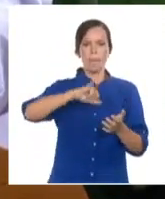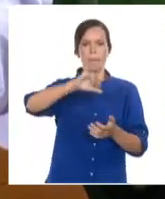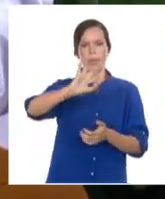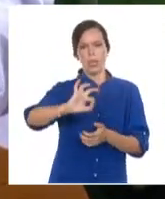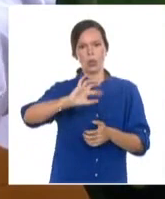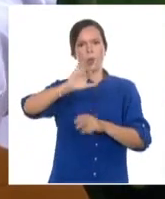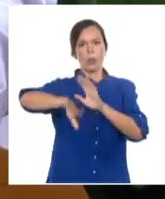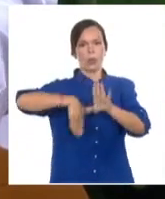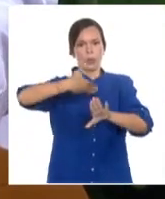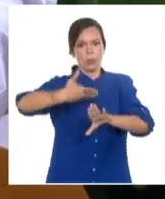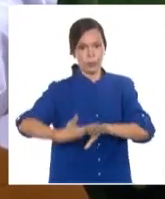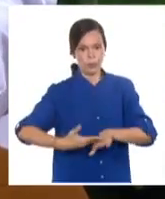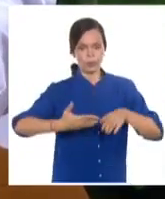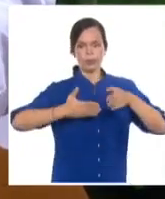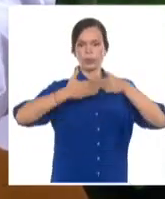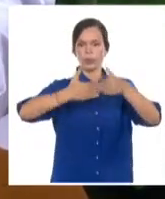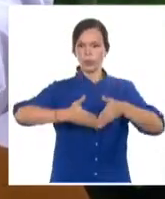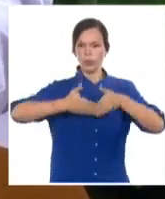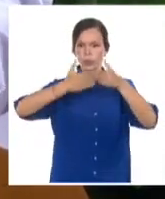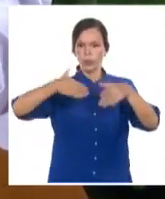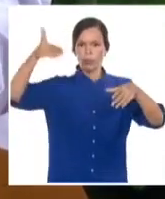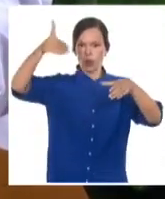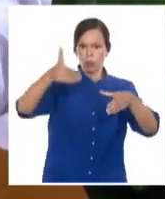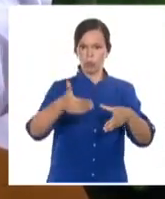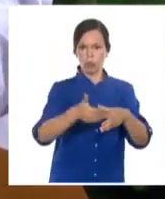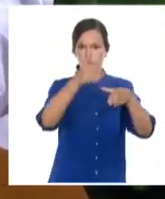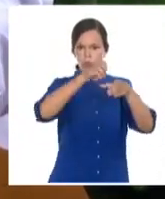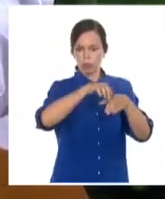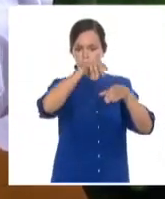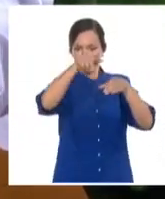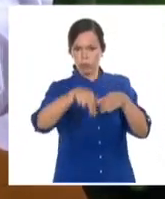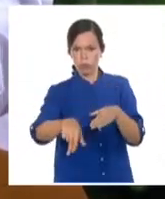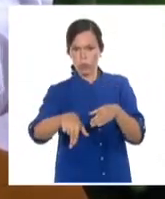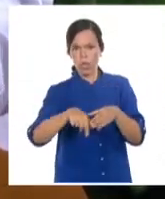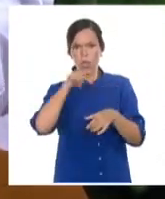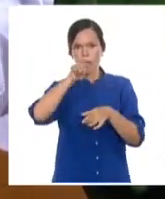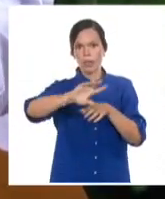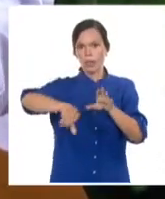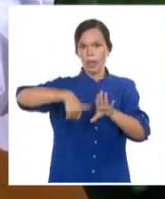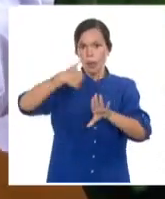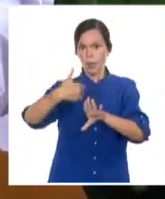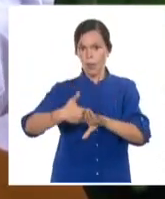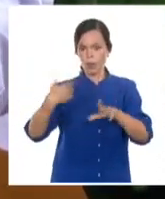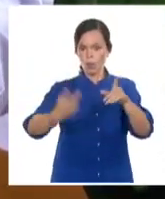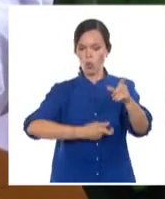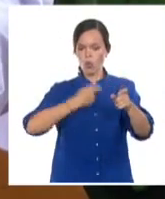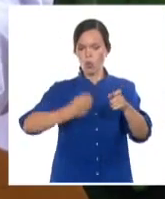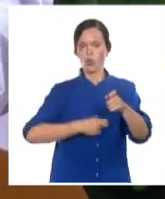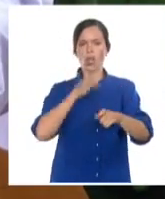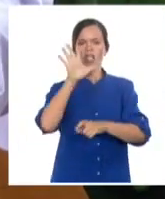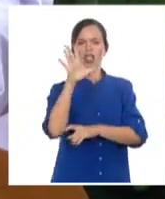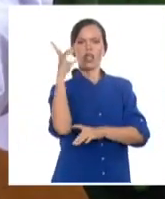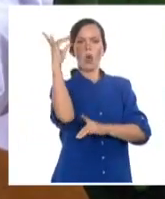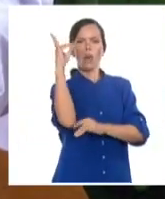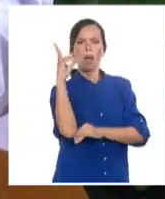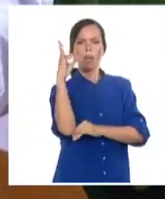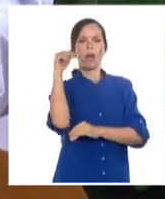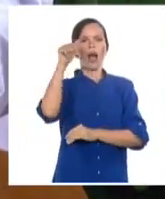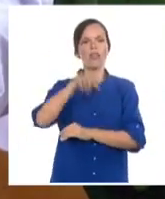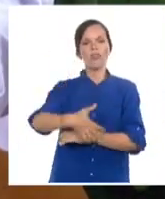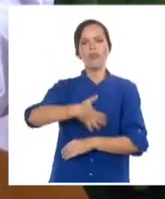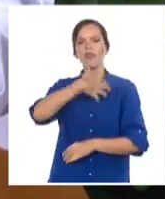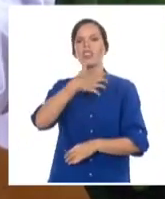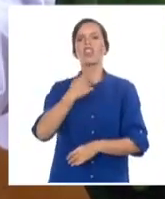dispersó la fuerza Rebelde fue Igualmente en el reencuentro de cinco Palmas cuando Fidel cargado de optimismo y confianza en la